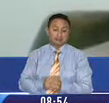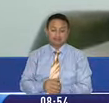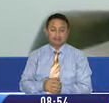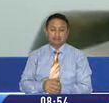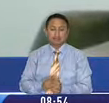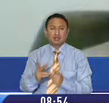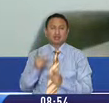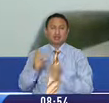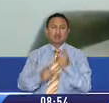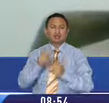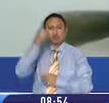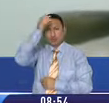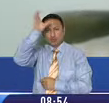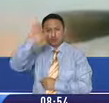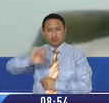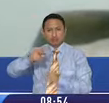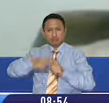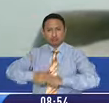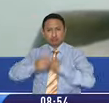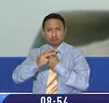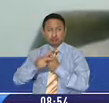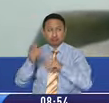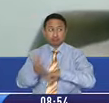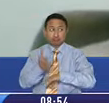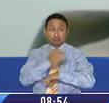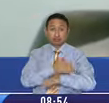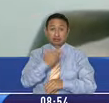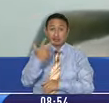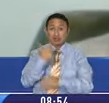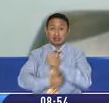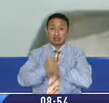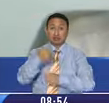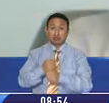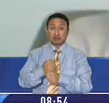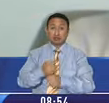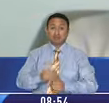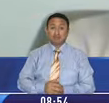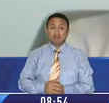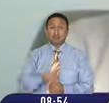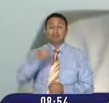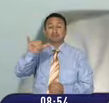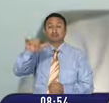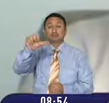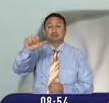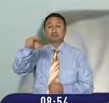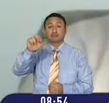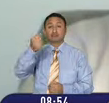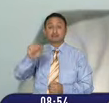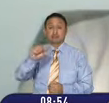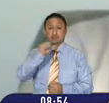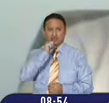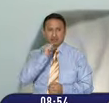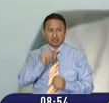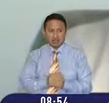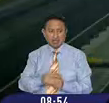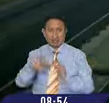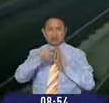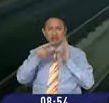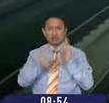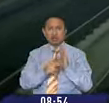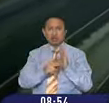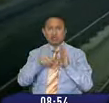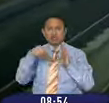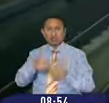proceso de cultura ciudadana debería haber arrancado como estaba previsto, 3 años antes. Yanes también asegura que falta generar una normativa